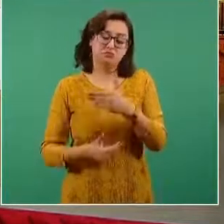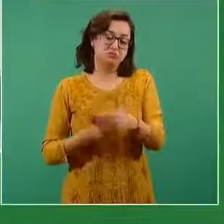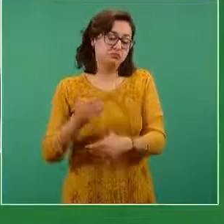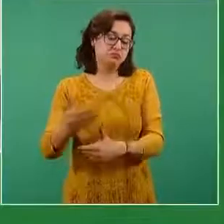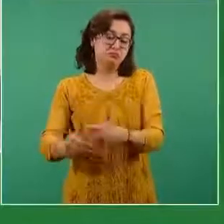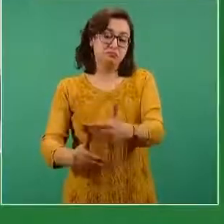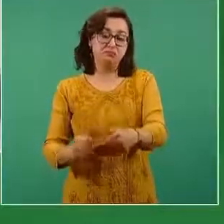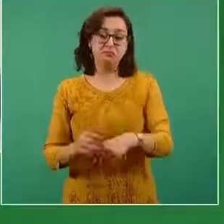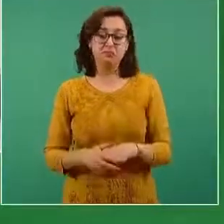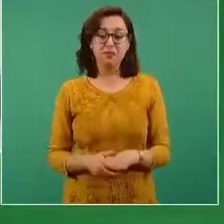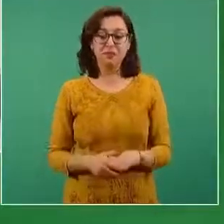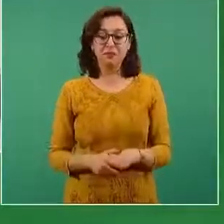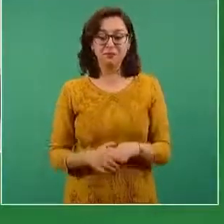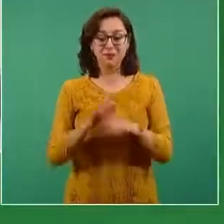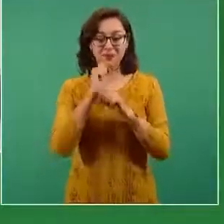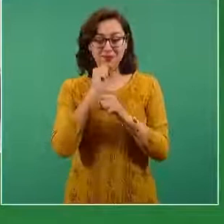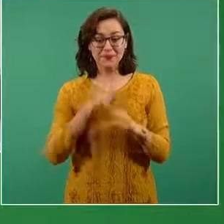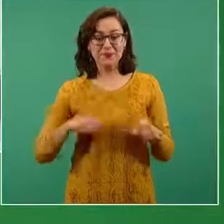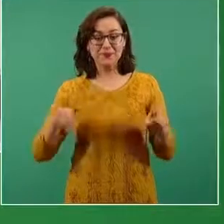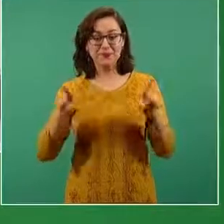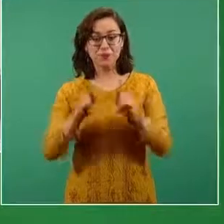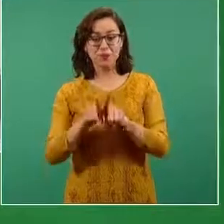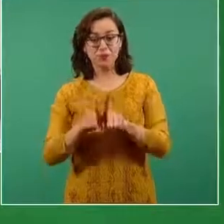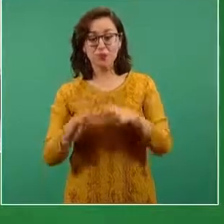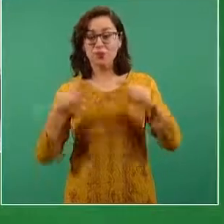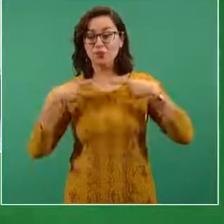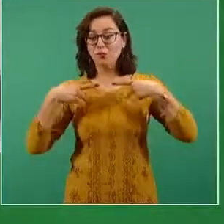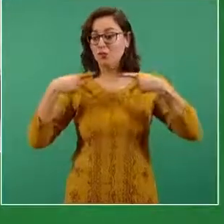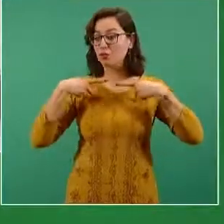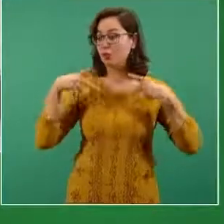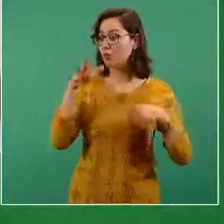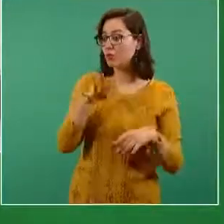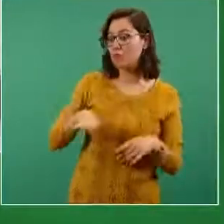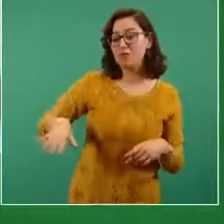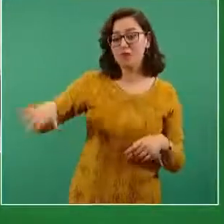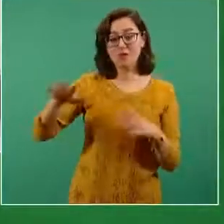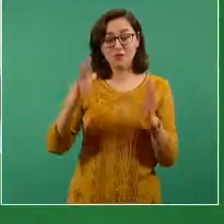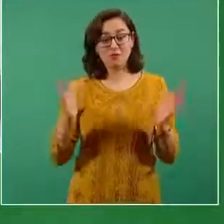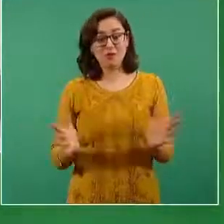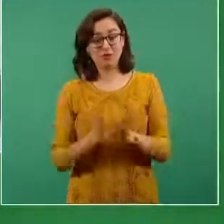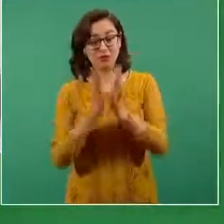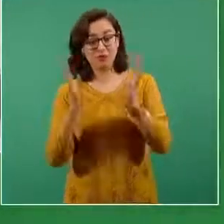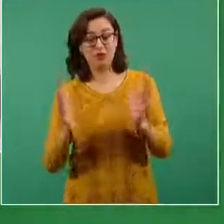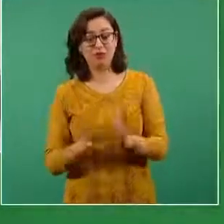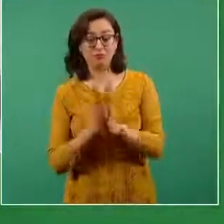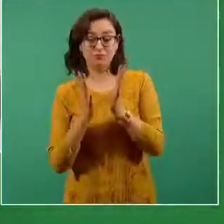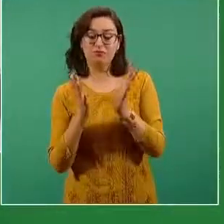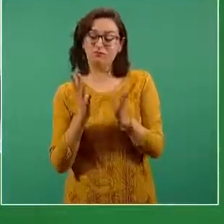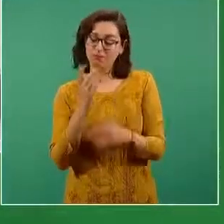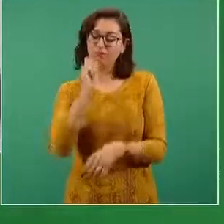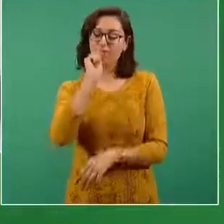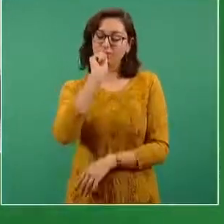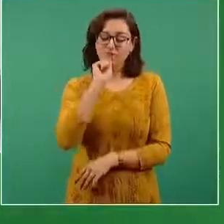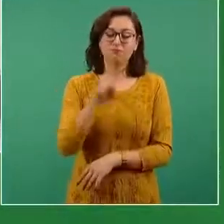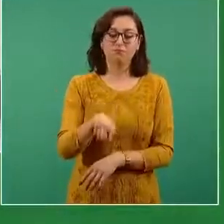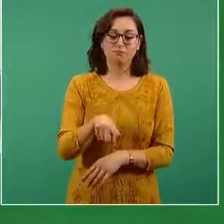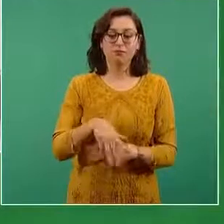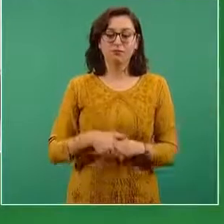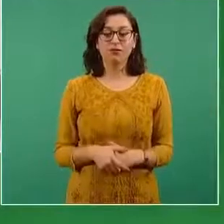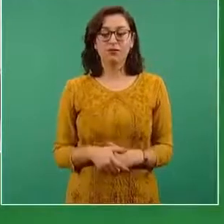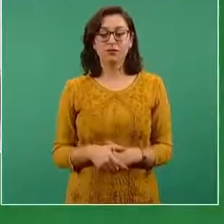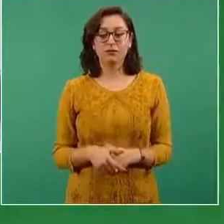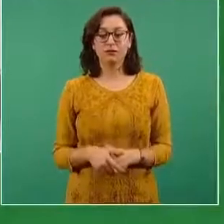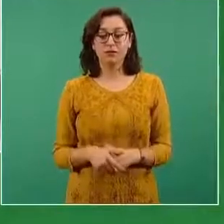sobre todo que la participación de la sociedad es algo que le damos